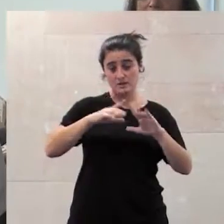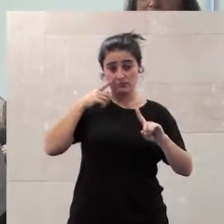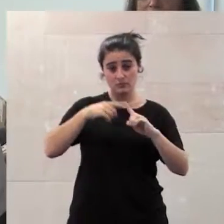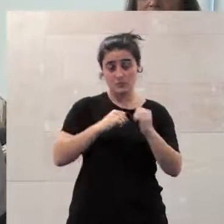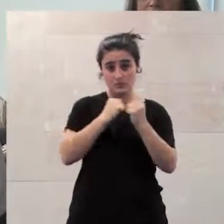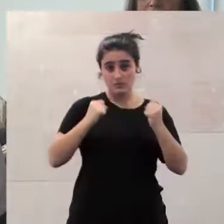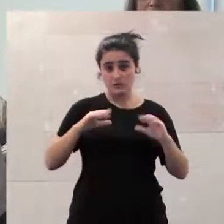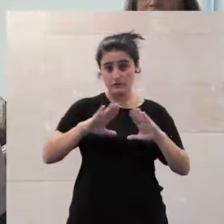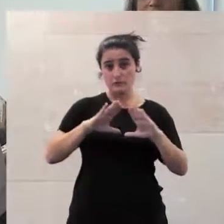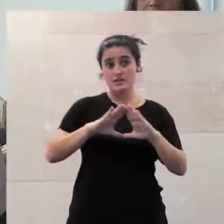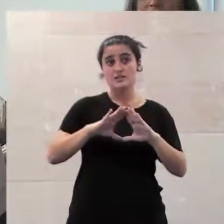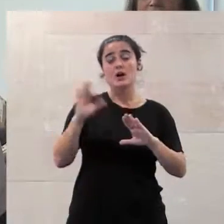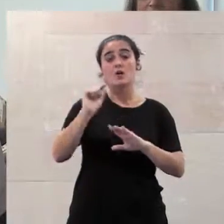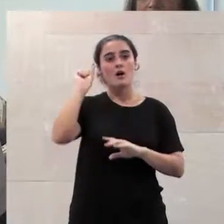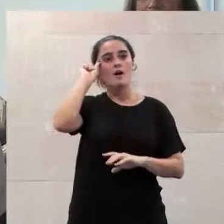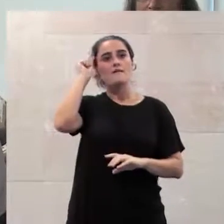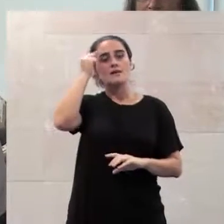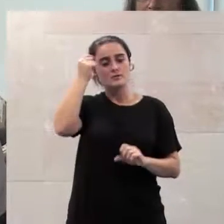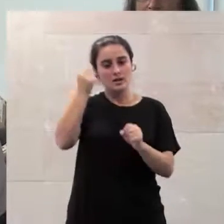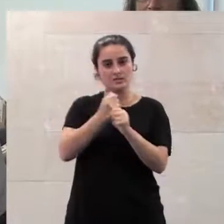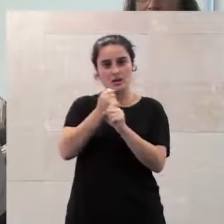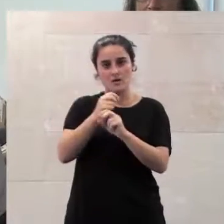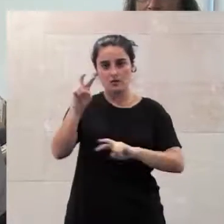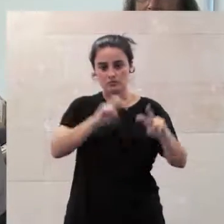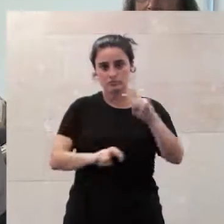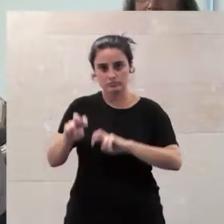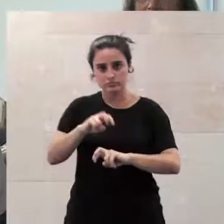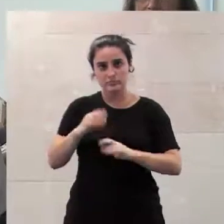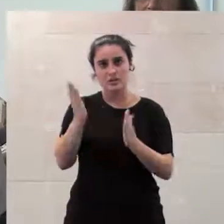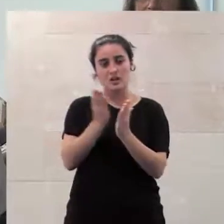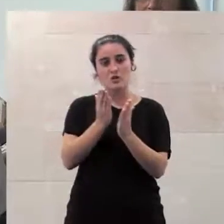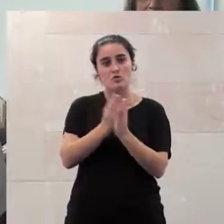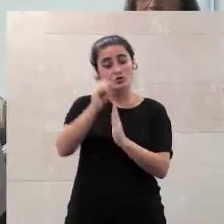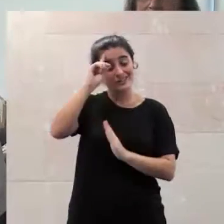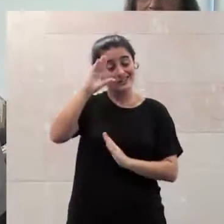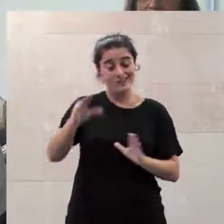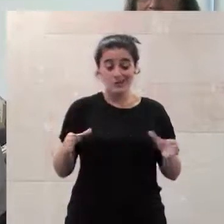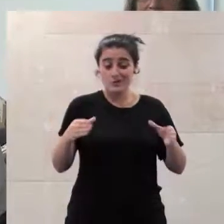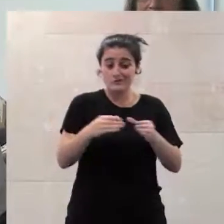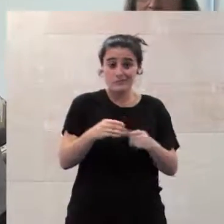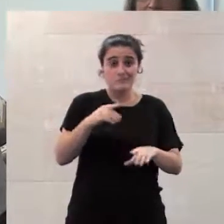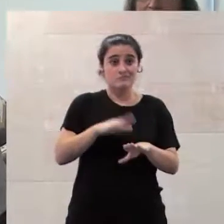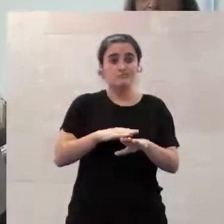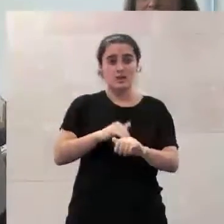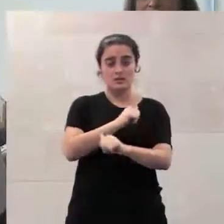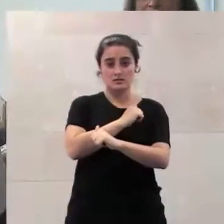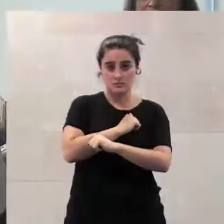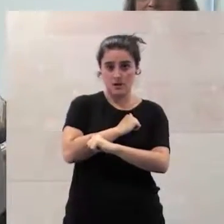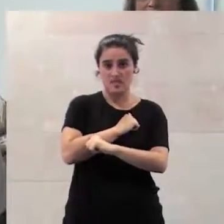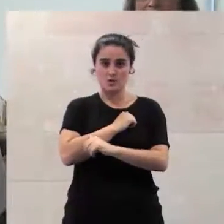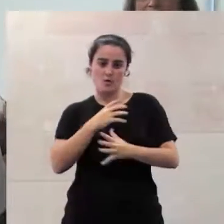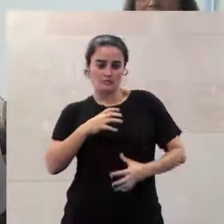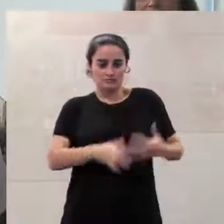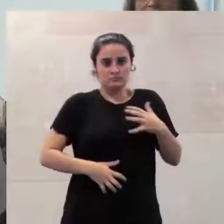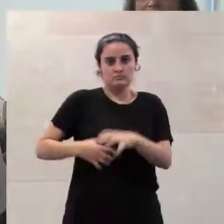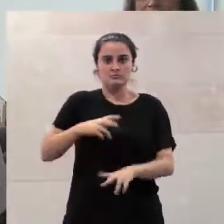o habilidades para buscar trabajo. El curso aquí se llama Inteligencia Colectiva para Desempleadas Inquietas, pero bueno, se trata de esto,